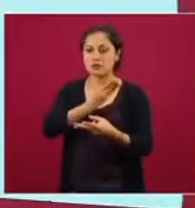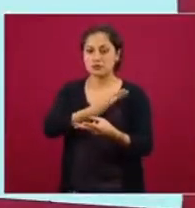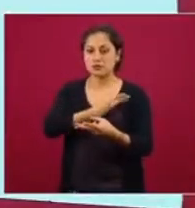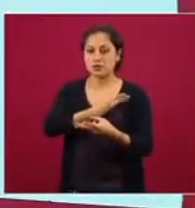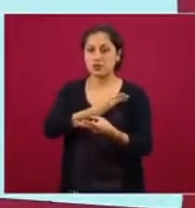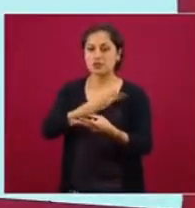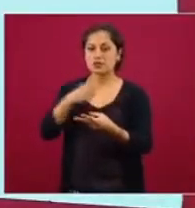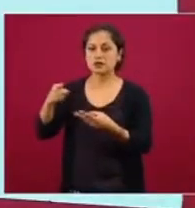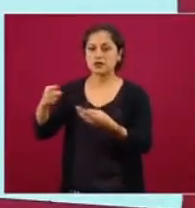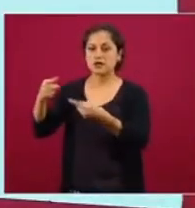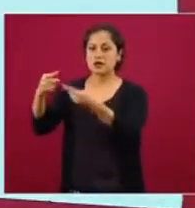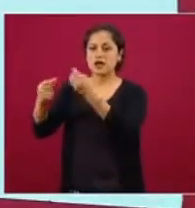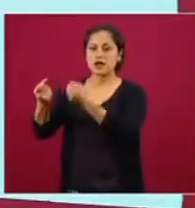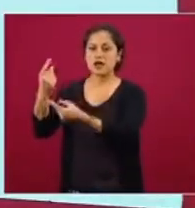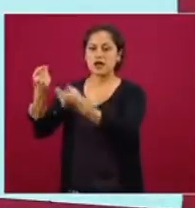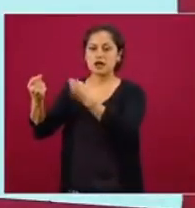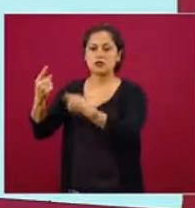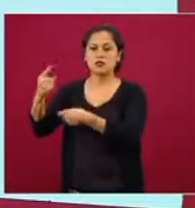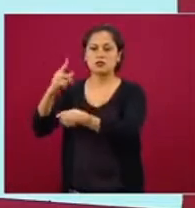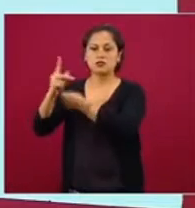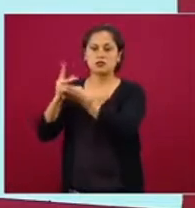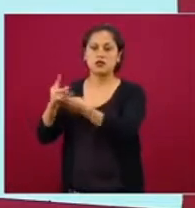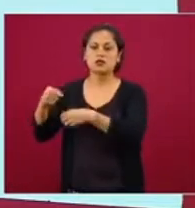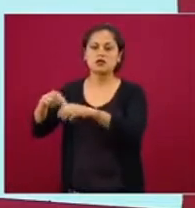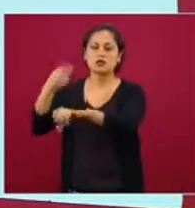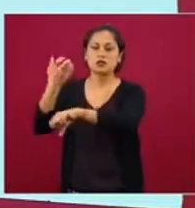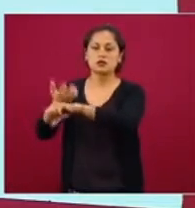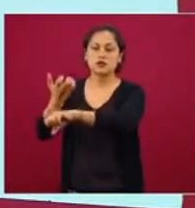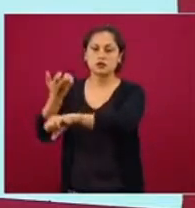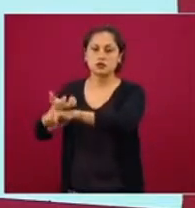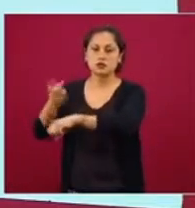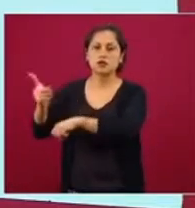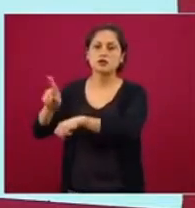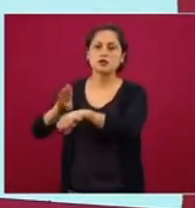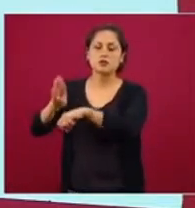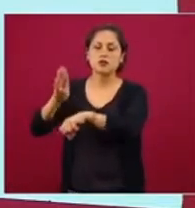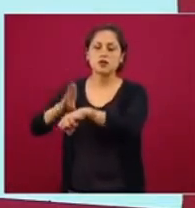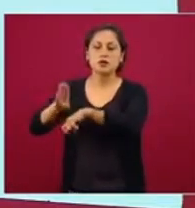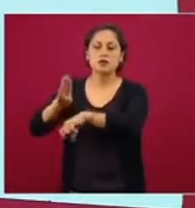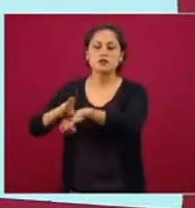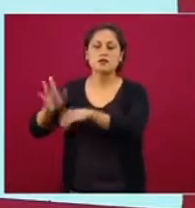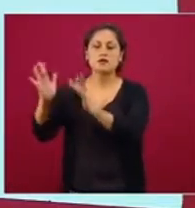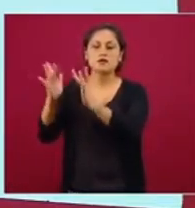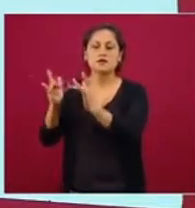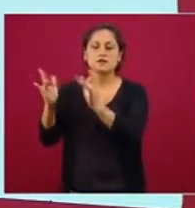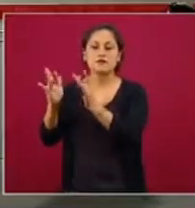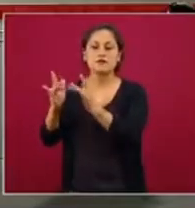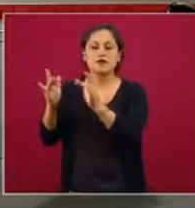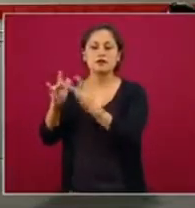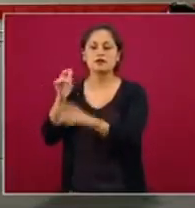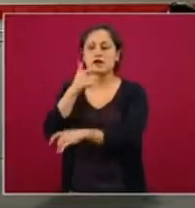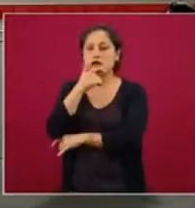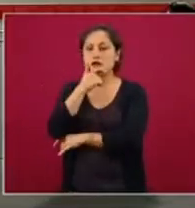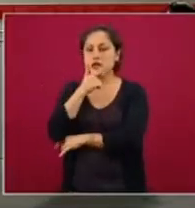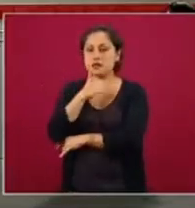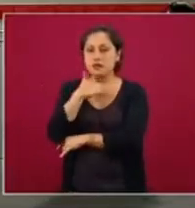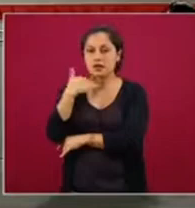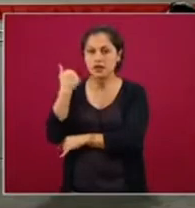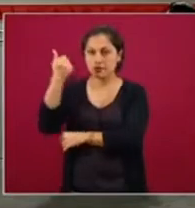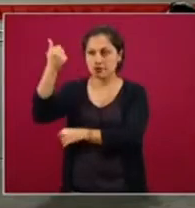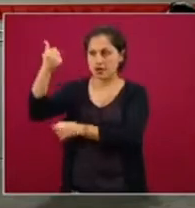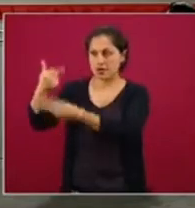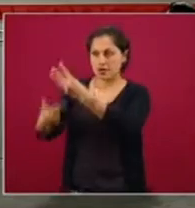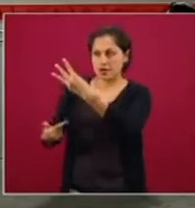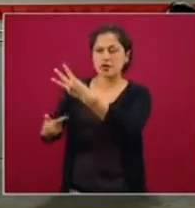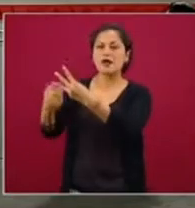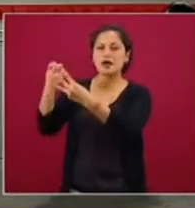Aquí hay notas sobre algunos países: los Estados Unidos, Brasil, Francia, el Reino Unido y Alemania. Esos países